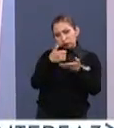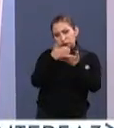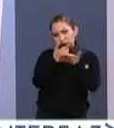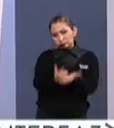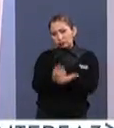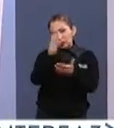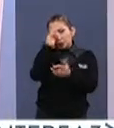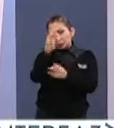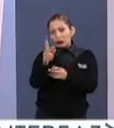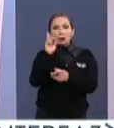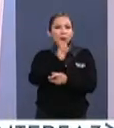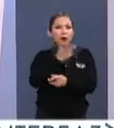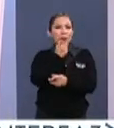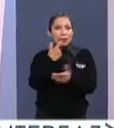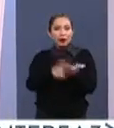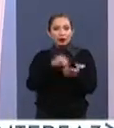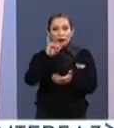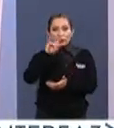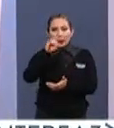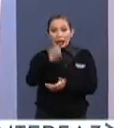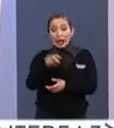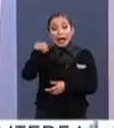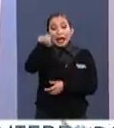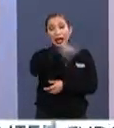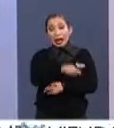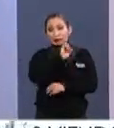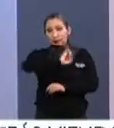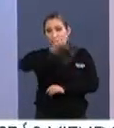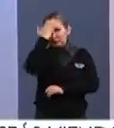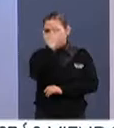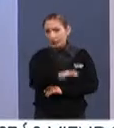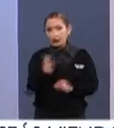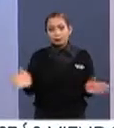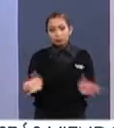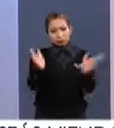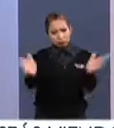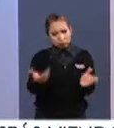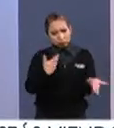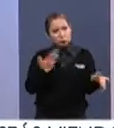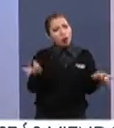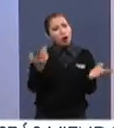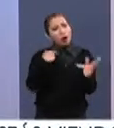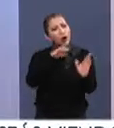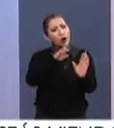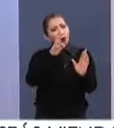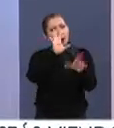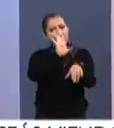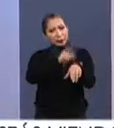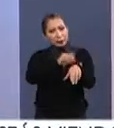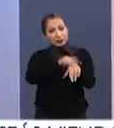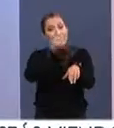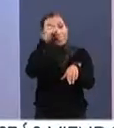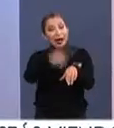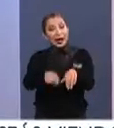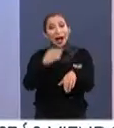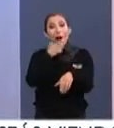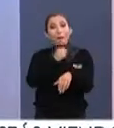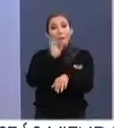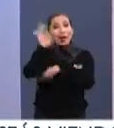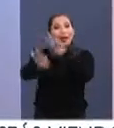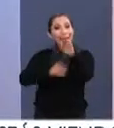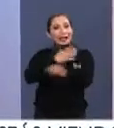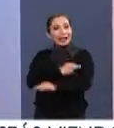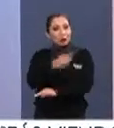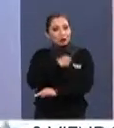Instituto Politécnico Nacional, él es especialista y promotor de la política de licencia por paternidad ahí en